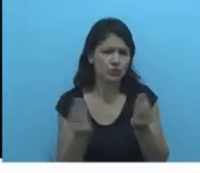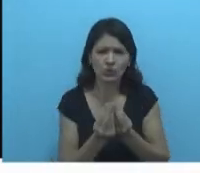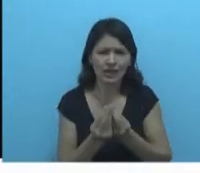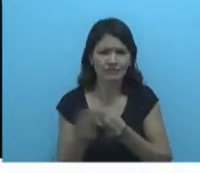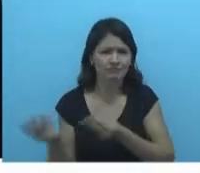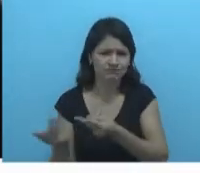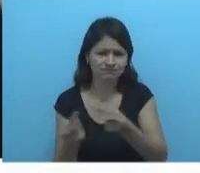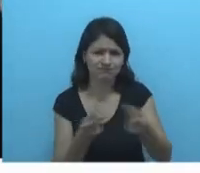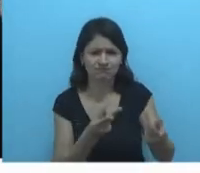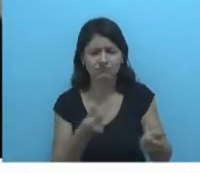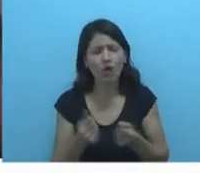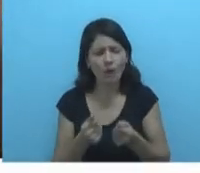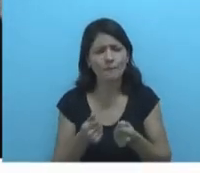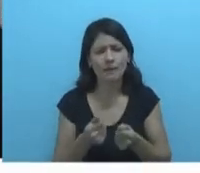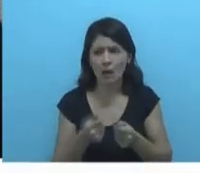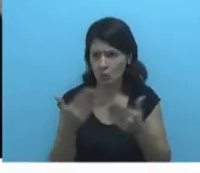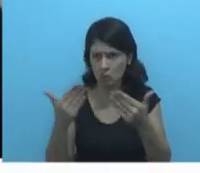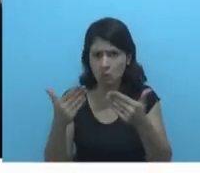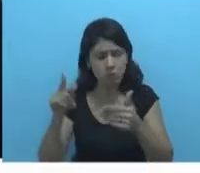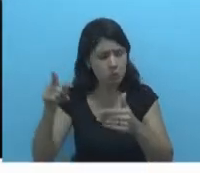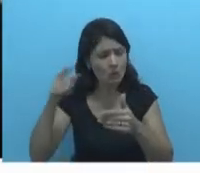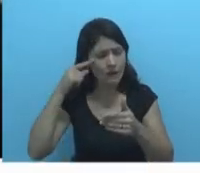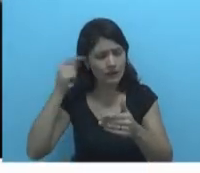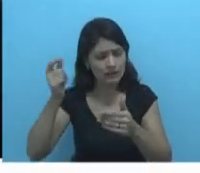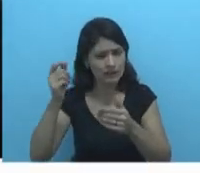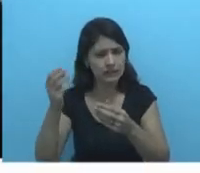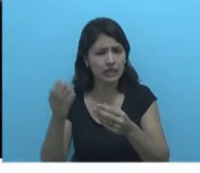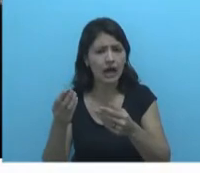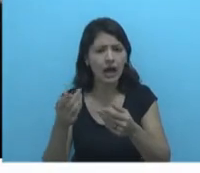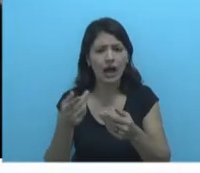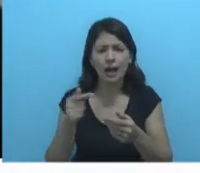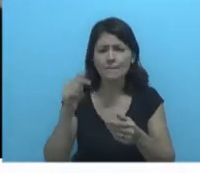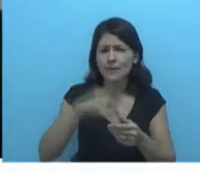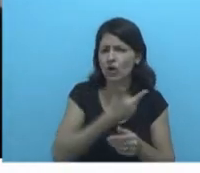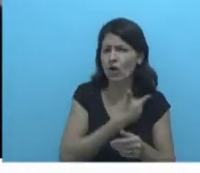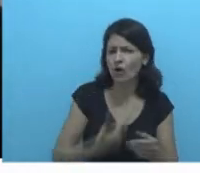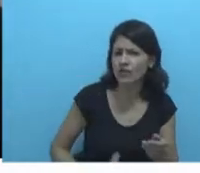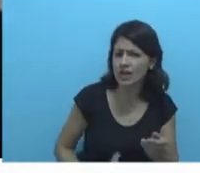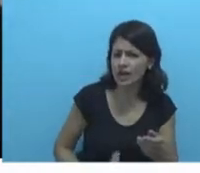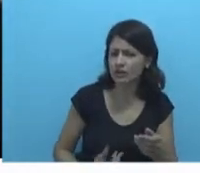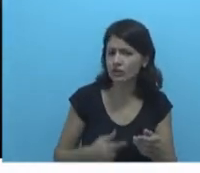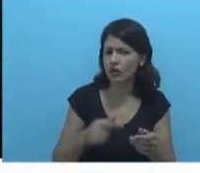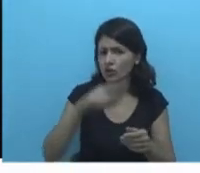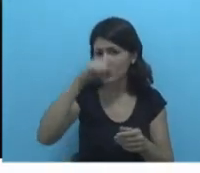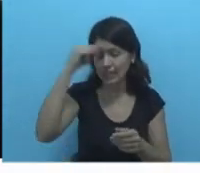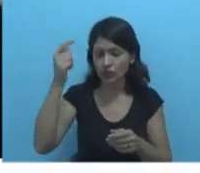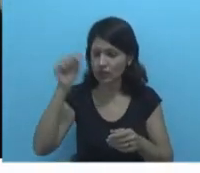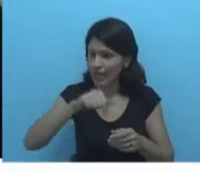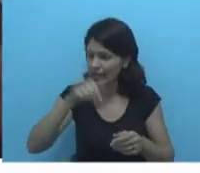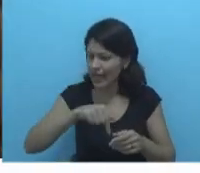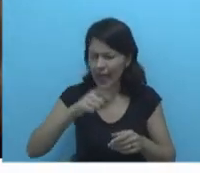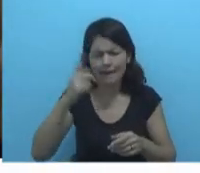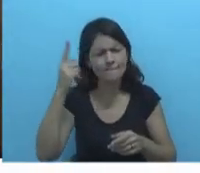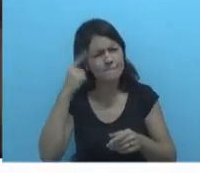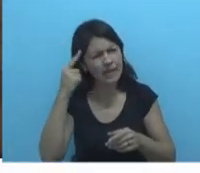el Estado Nacional, desde la perspectiva del socialismo, del radicalismo, del peronismo, de la gente del